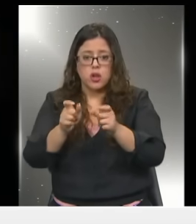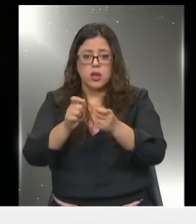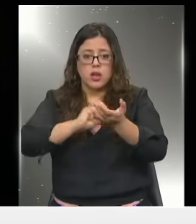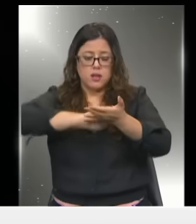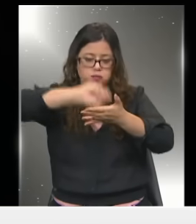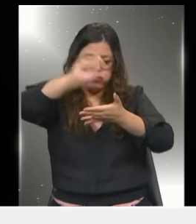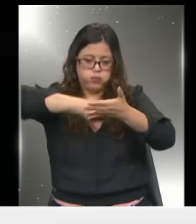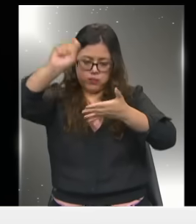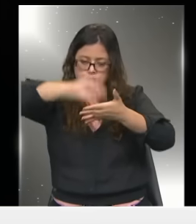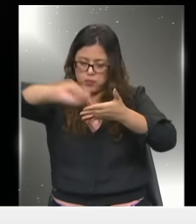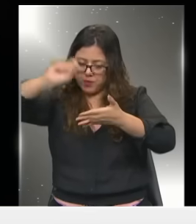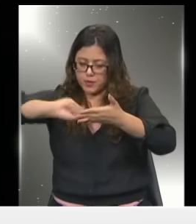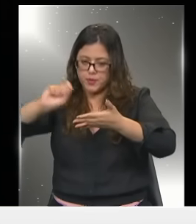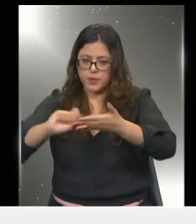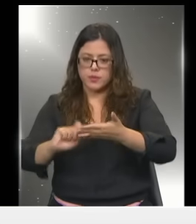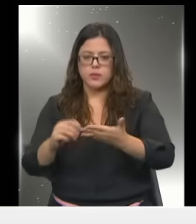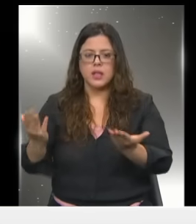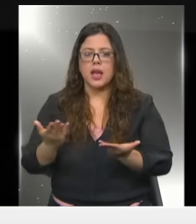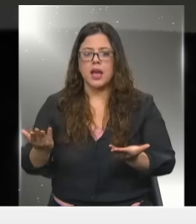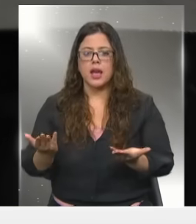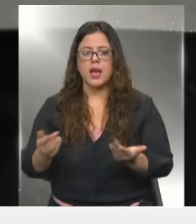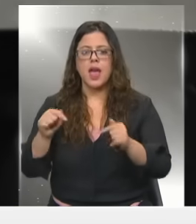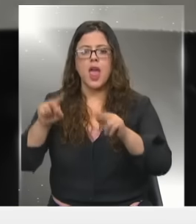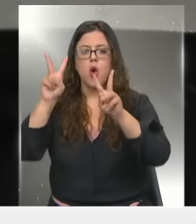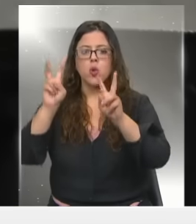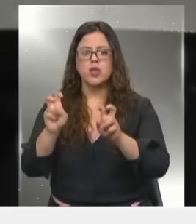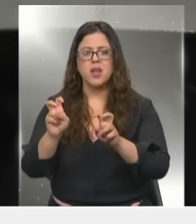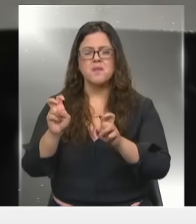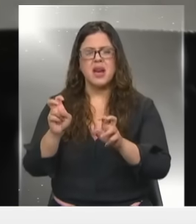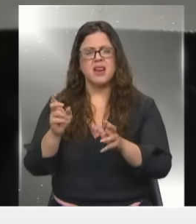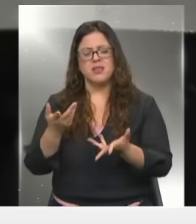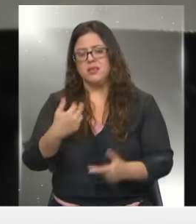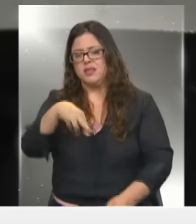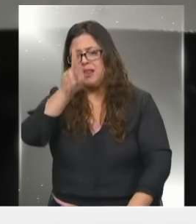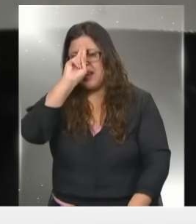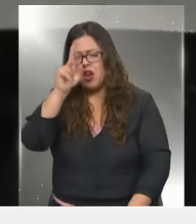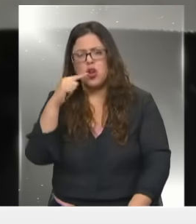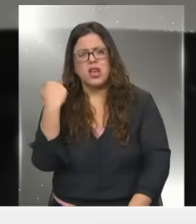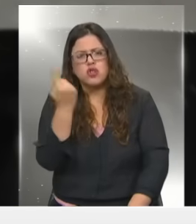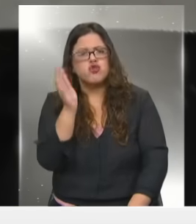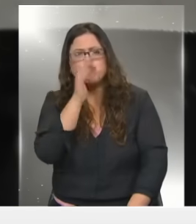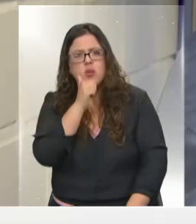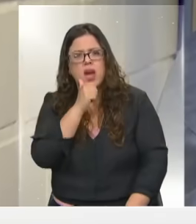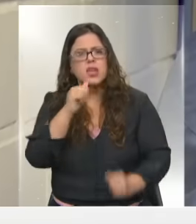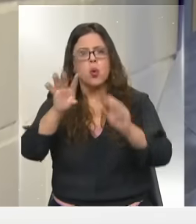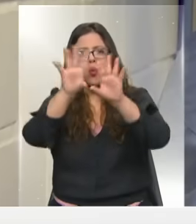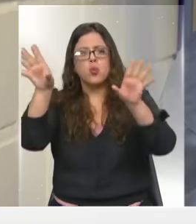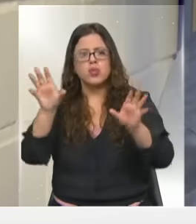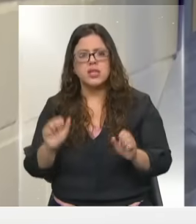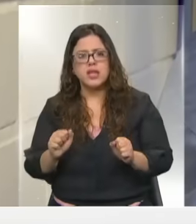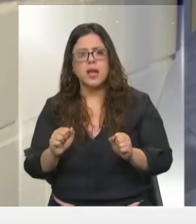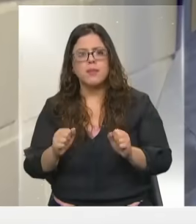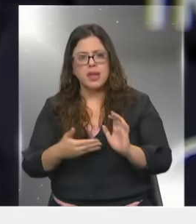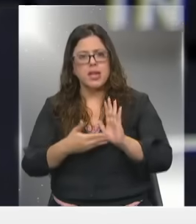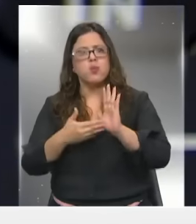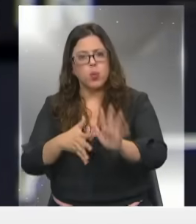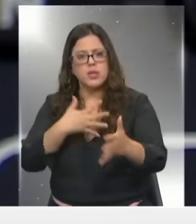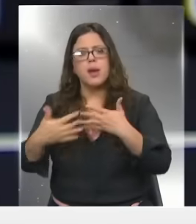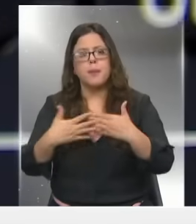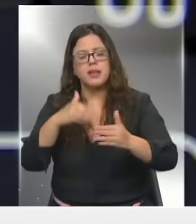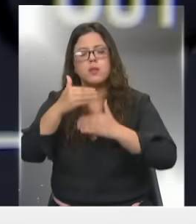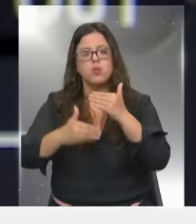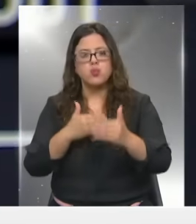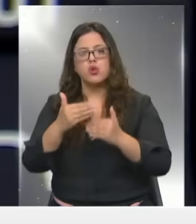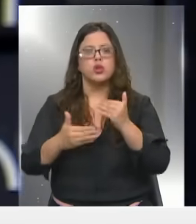borrones. Resulta un poco irrisorio que nosotros no tengamos un sistema moderno que transparente efectivamente el